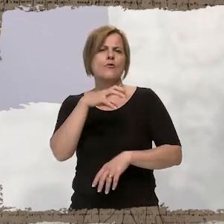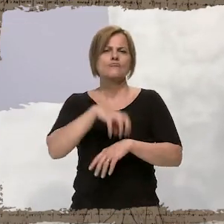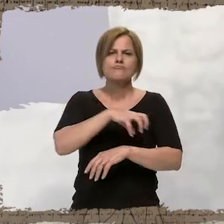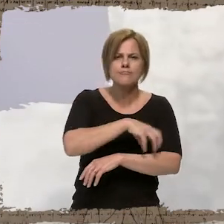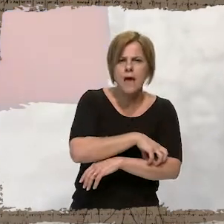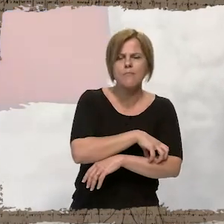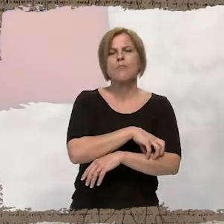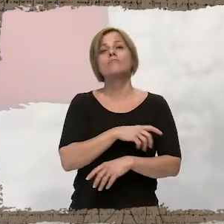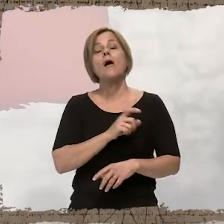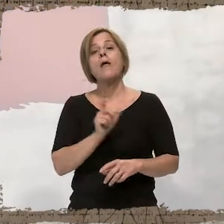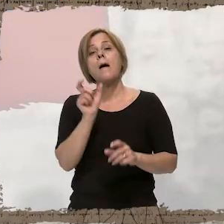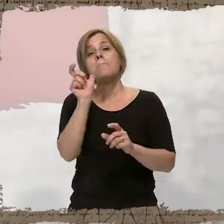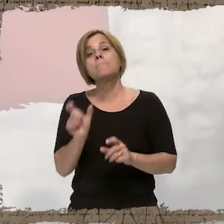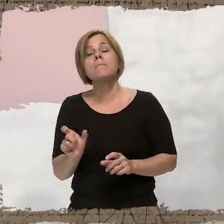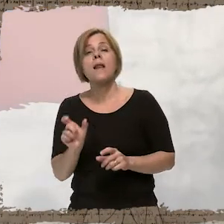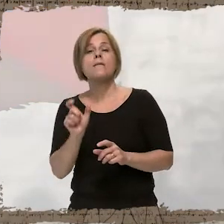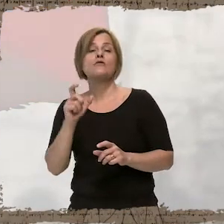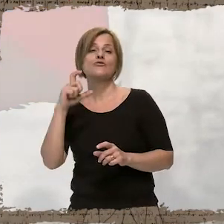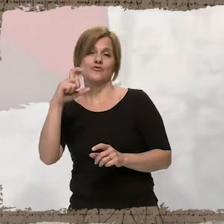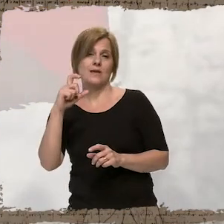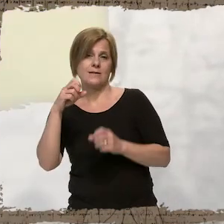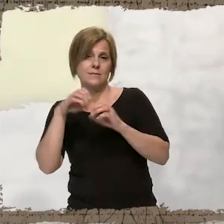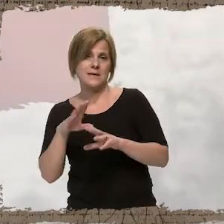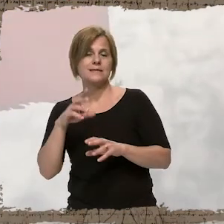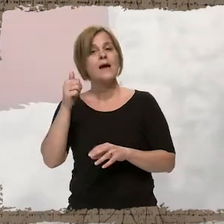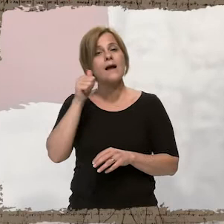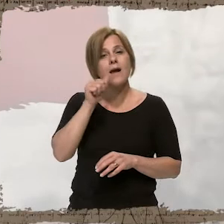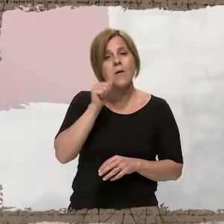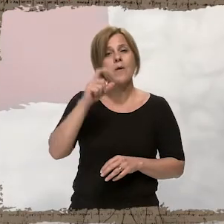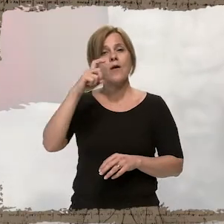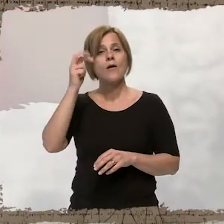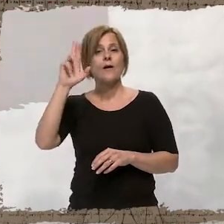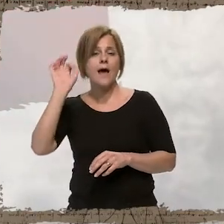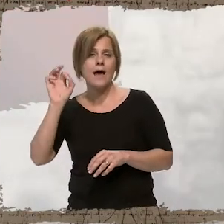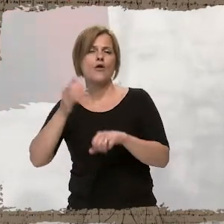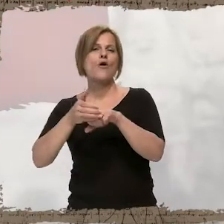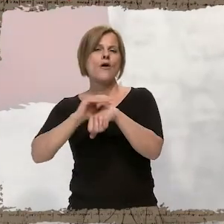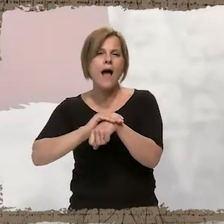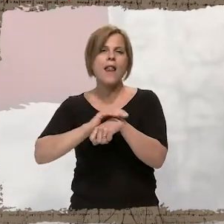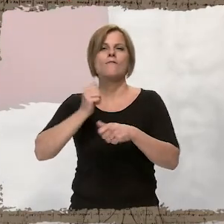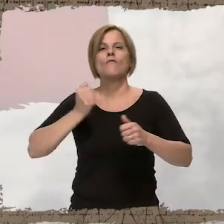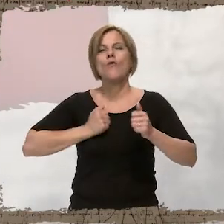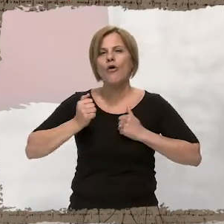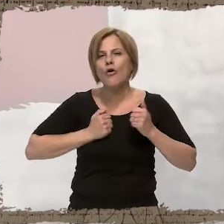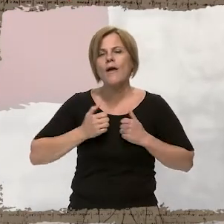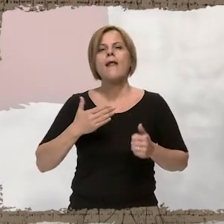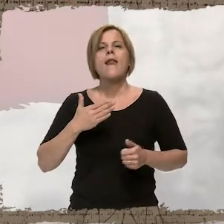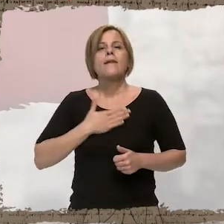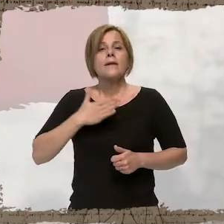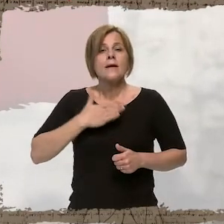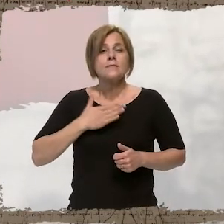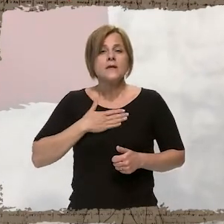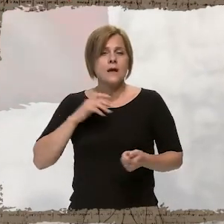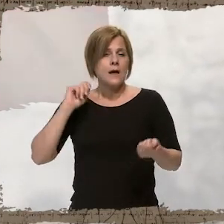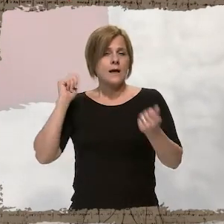sapo vamos a armar palabras con cesc caramelo carolina calvo correr